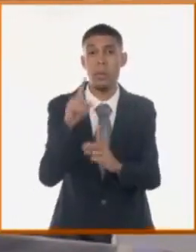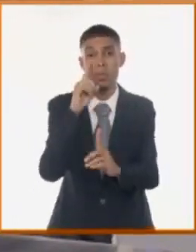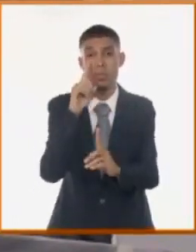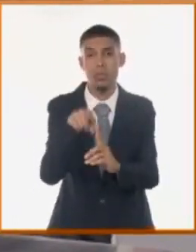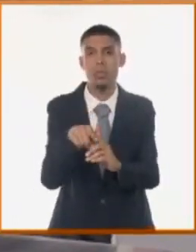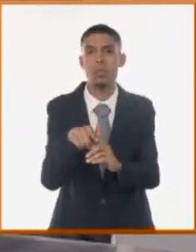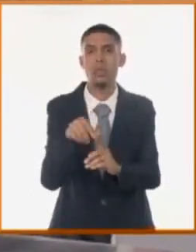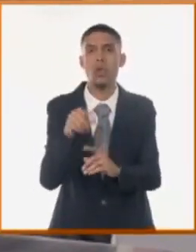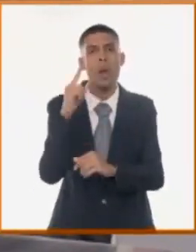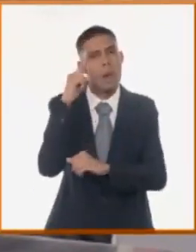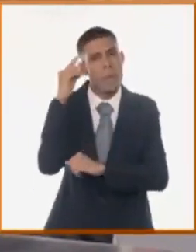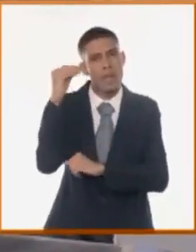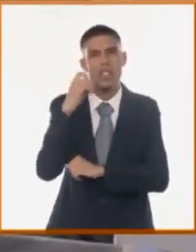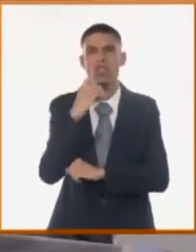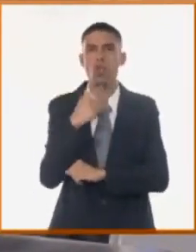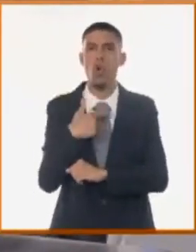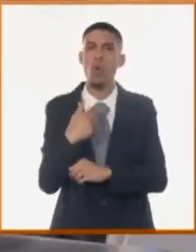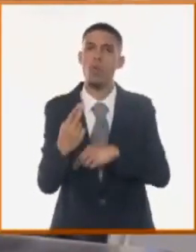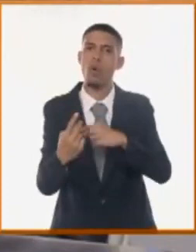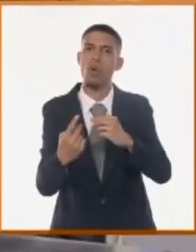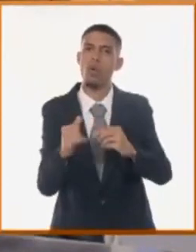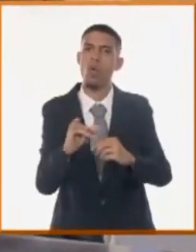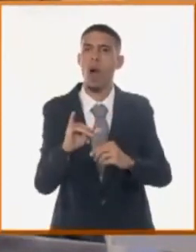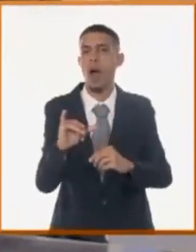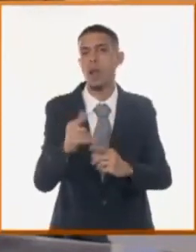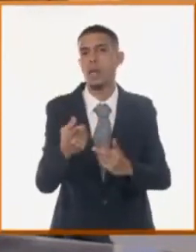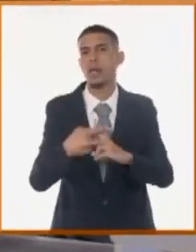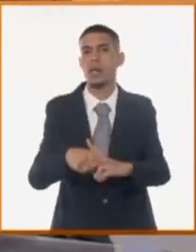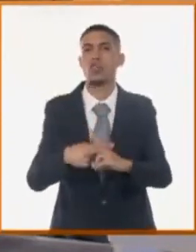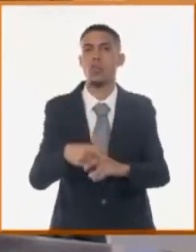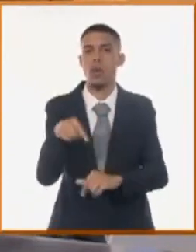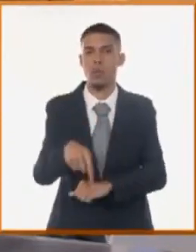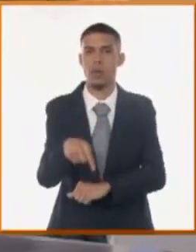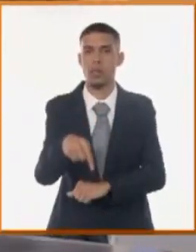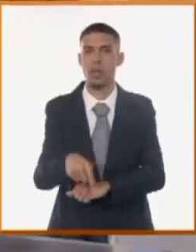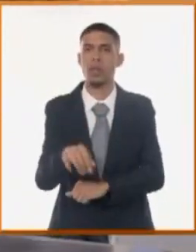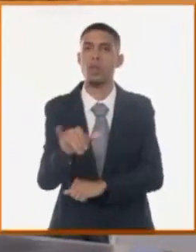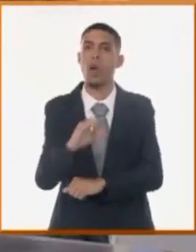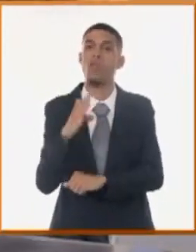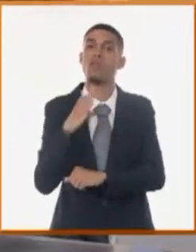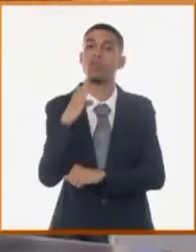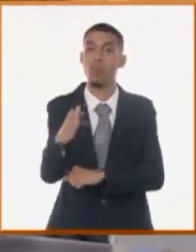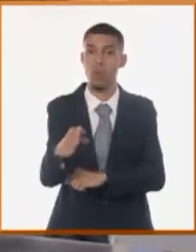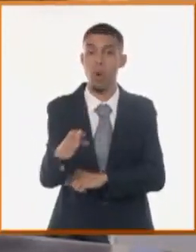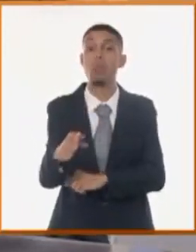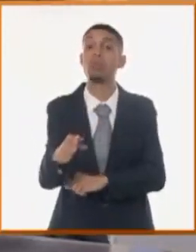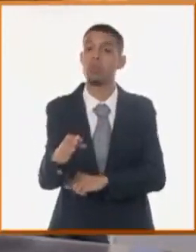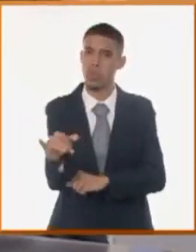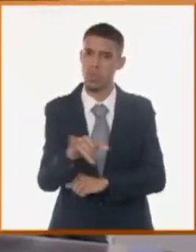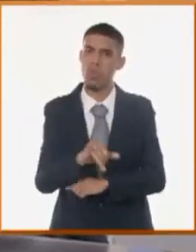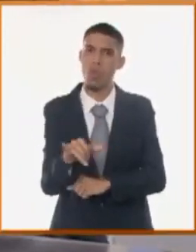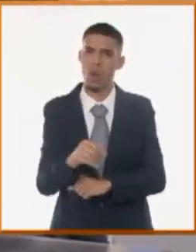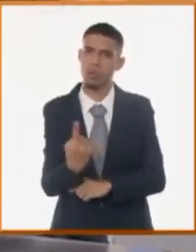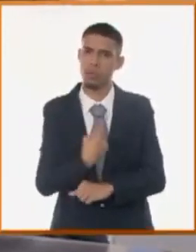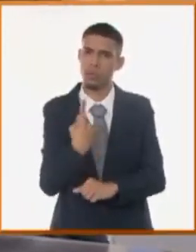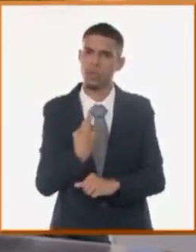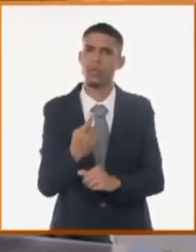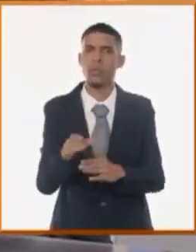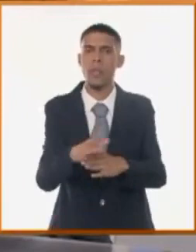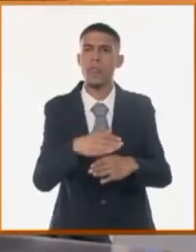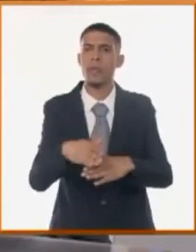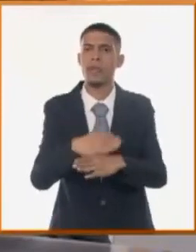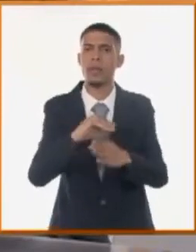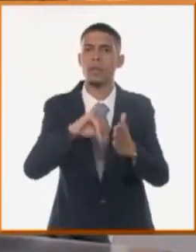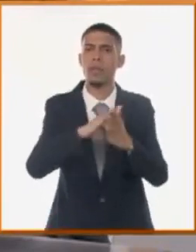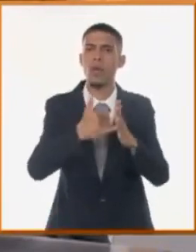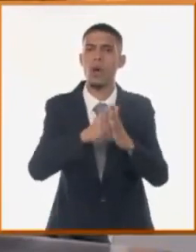presente, cómo sostener el presente, sino cómo vamos a evolucionar. Y ahí es donde aportamos nuestro granito de arena en varios proyectos, con varios